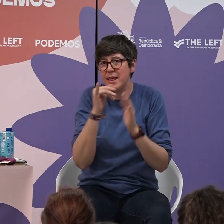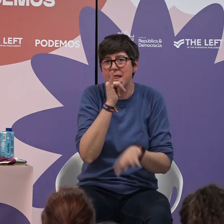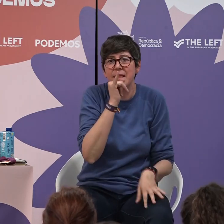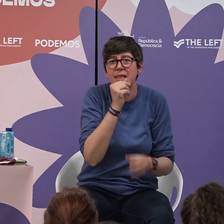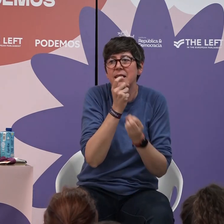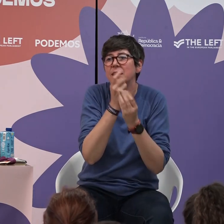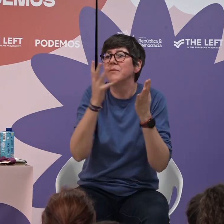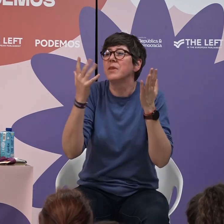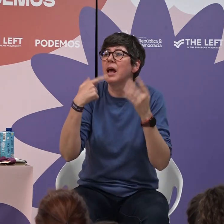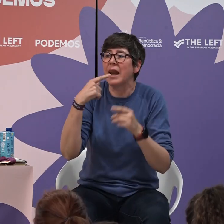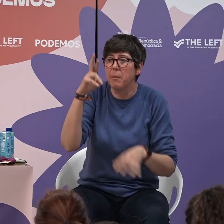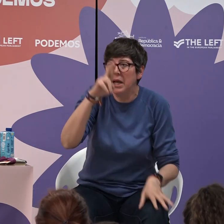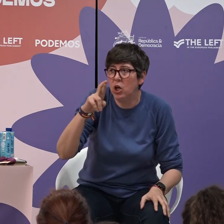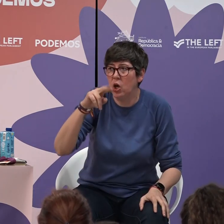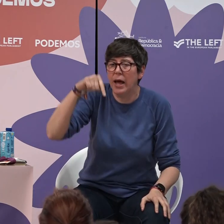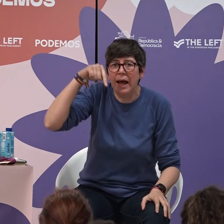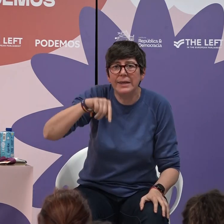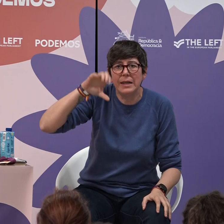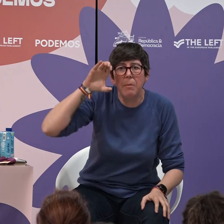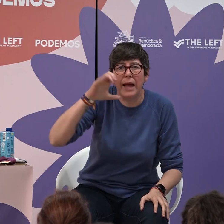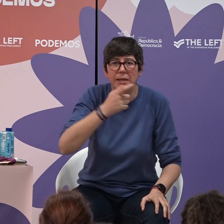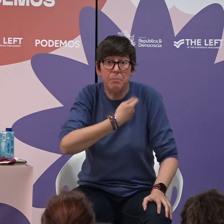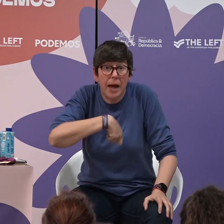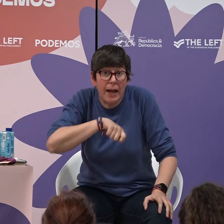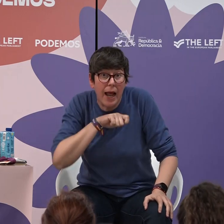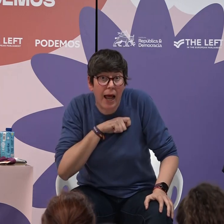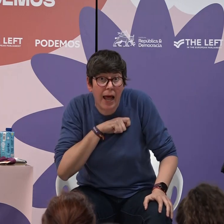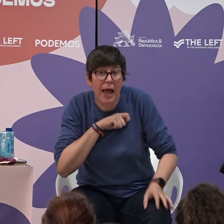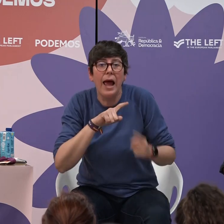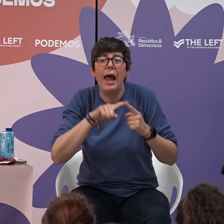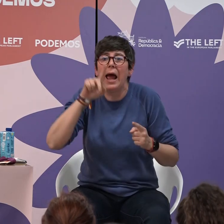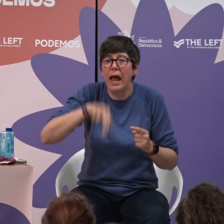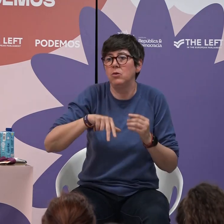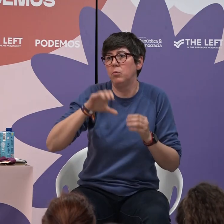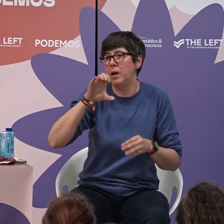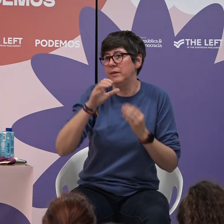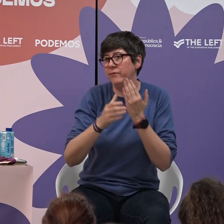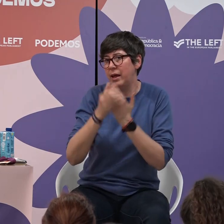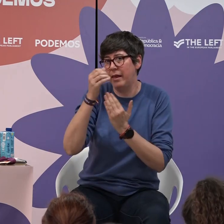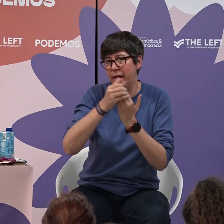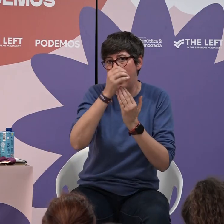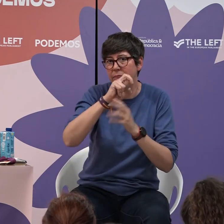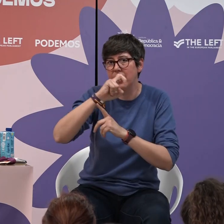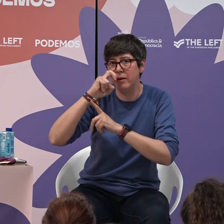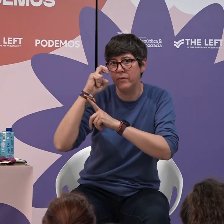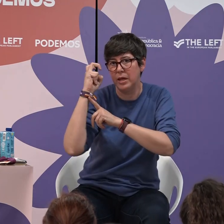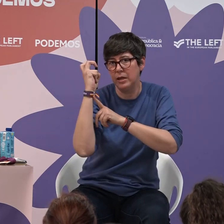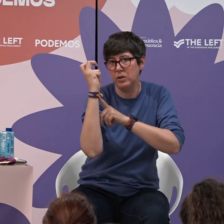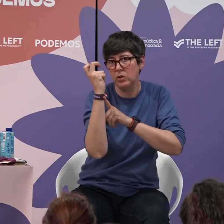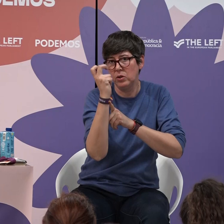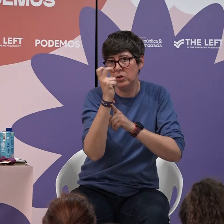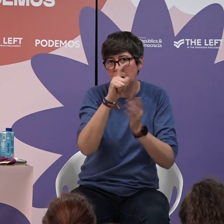Ah el valenciano a ver bueno a los idiomas diversos Bueno sí repito este país España es un país